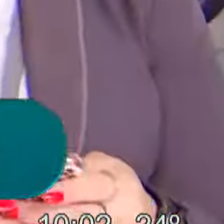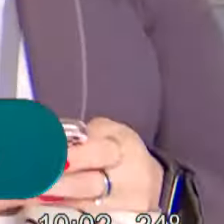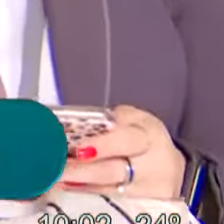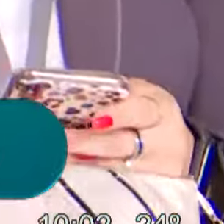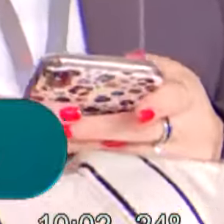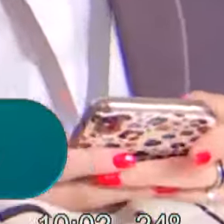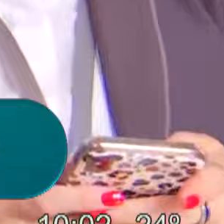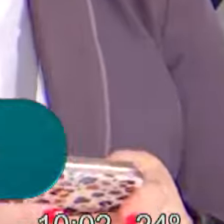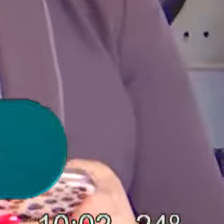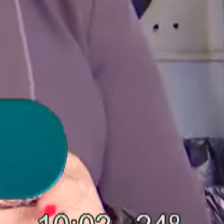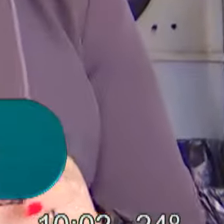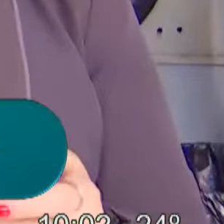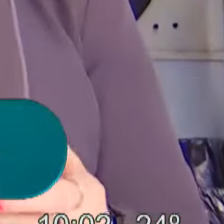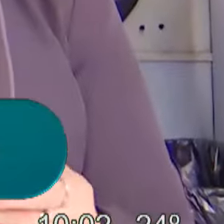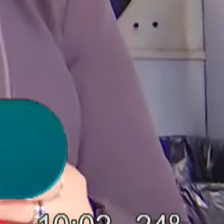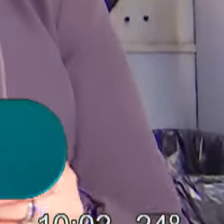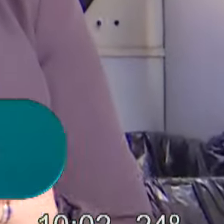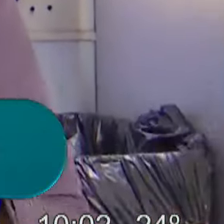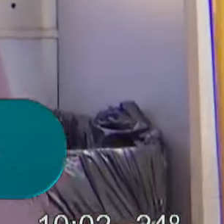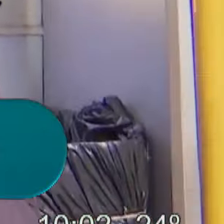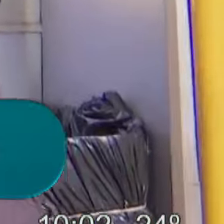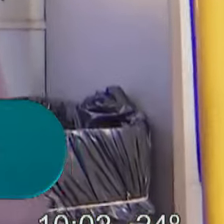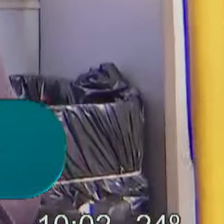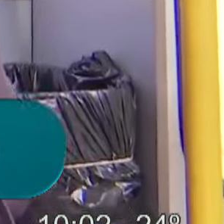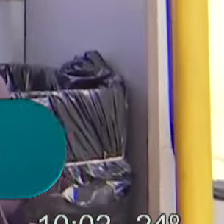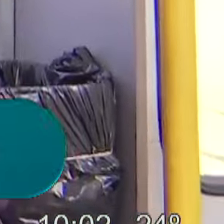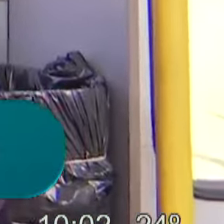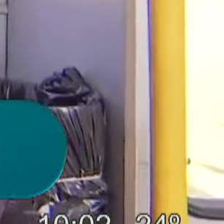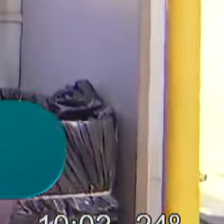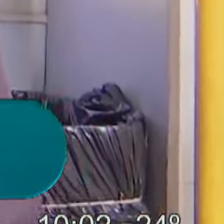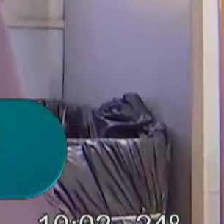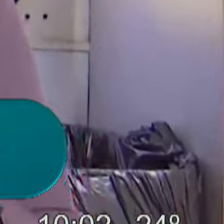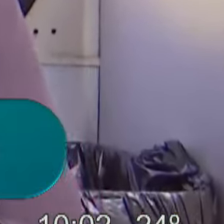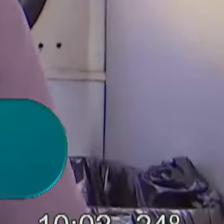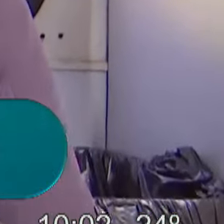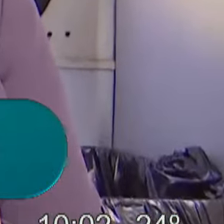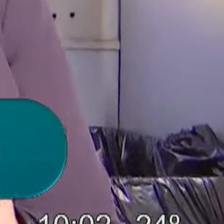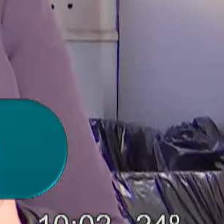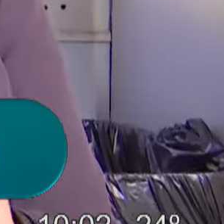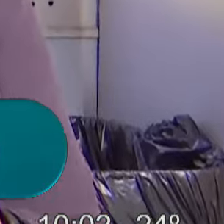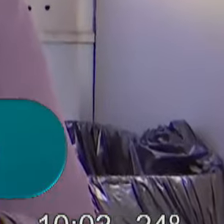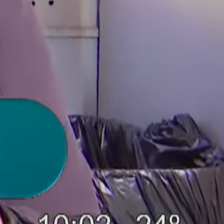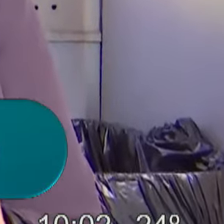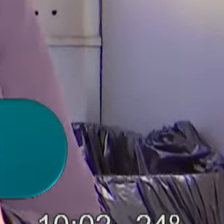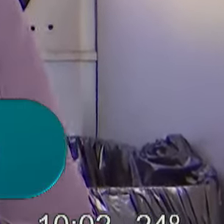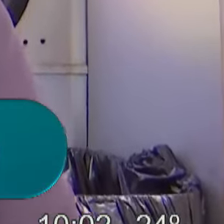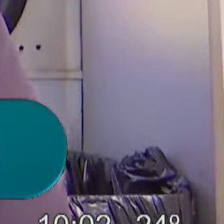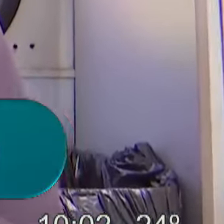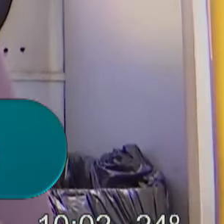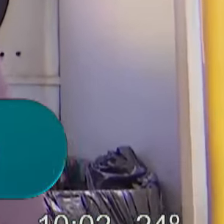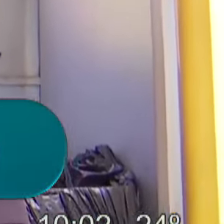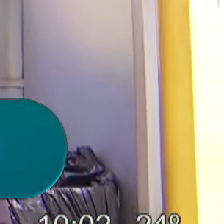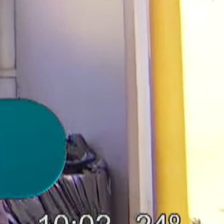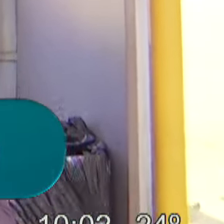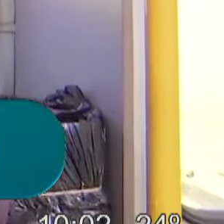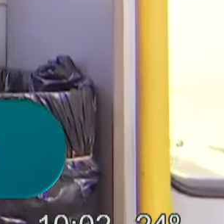La música del demonio en la mañana. Sí, me encanta Marco da Costa, lo escucho. Voy a hacer un mandadito, trabajar. Trabajar. Bueno, nada, espero que le haya